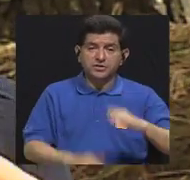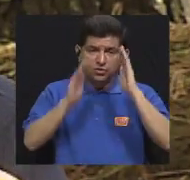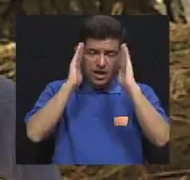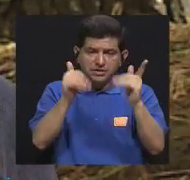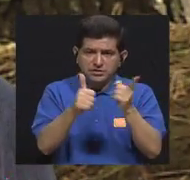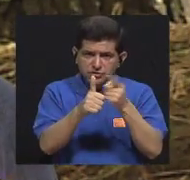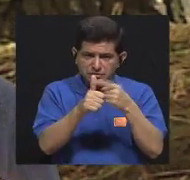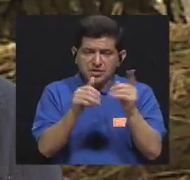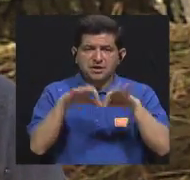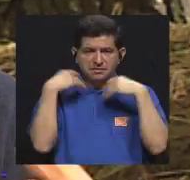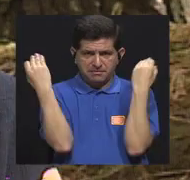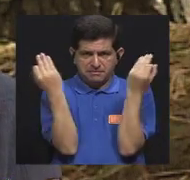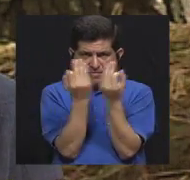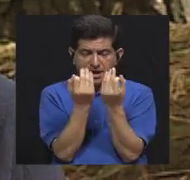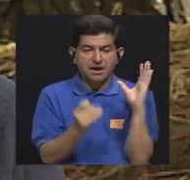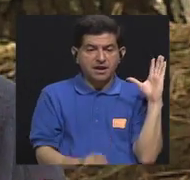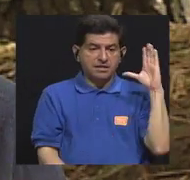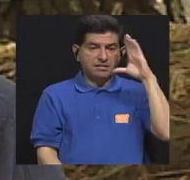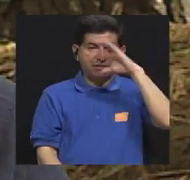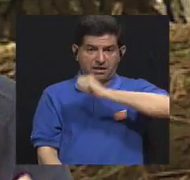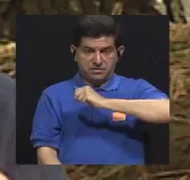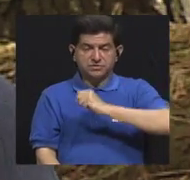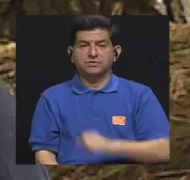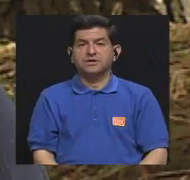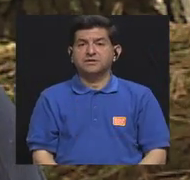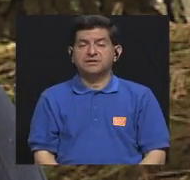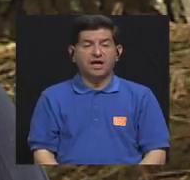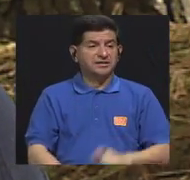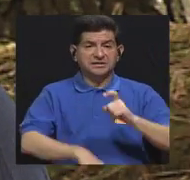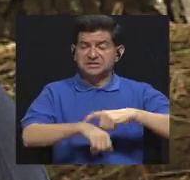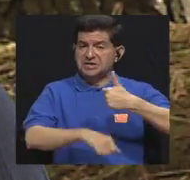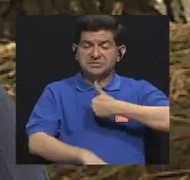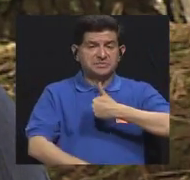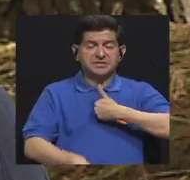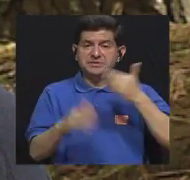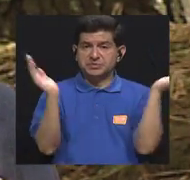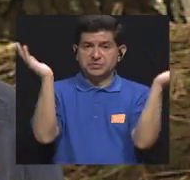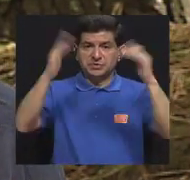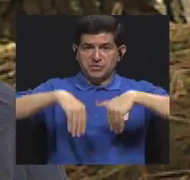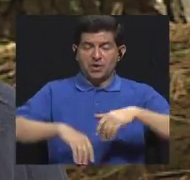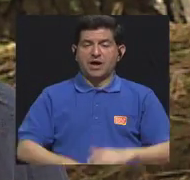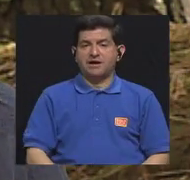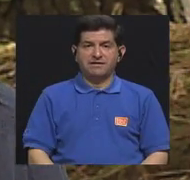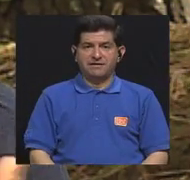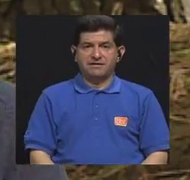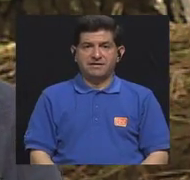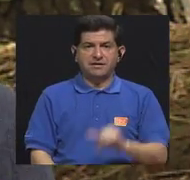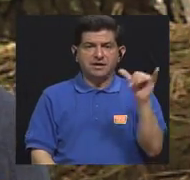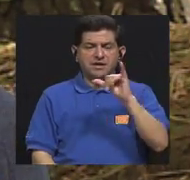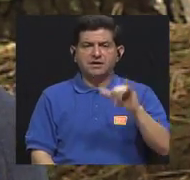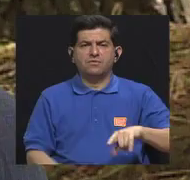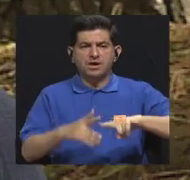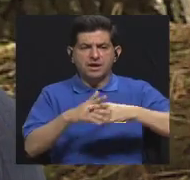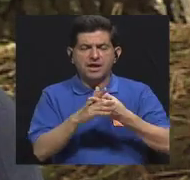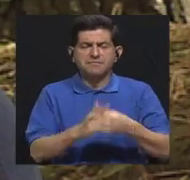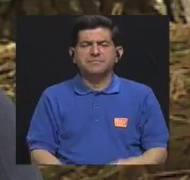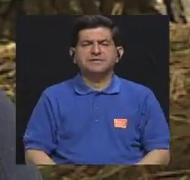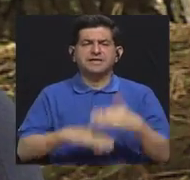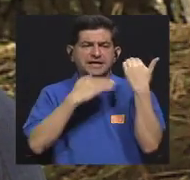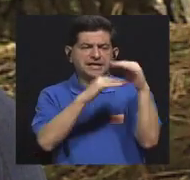a la familia. Y cuando nos damos cuenta, no tenemos tiempo para nosotros mismos. Y también nos empezamos a